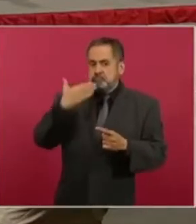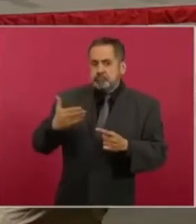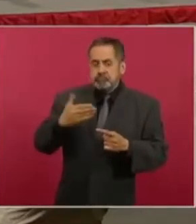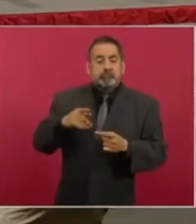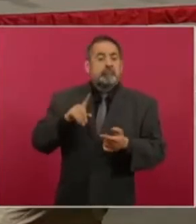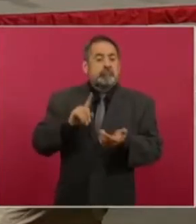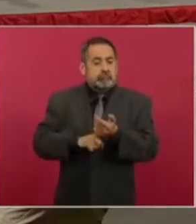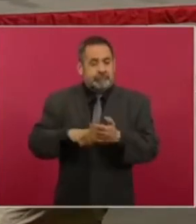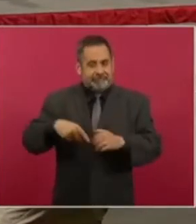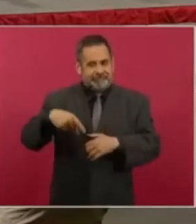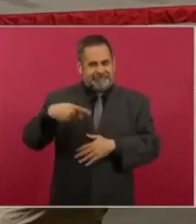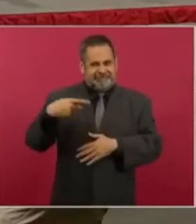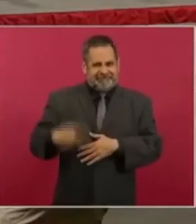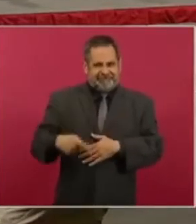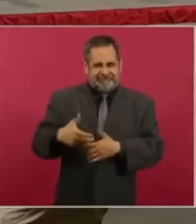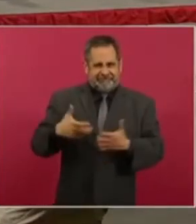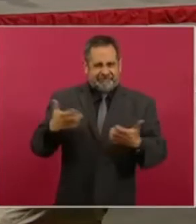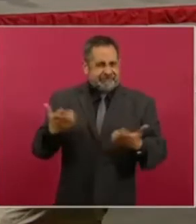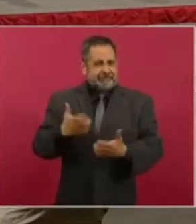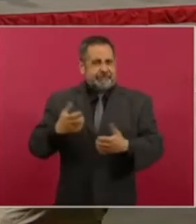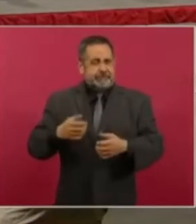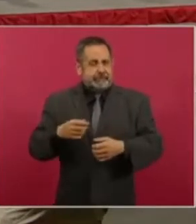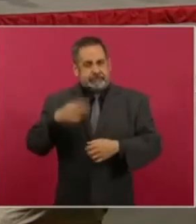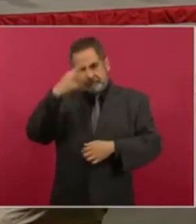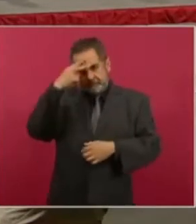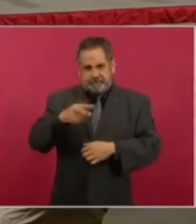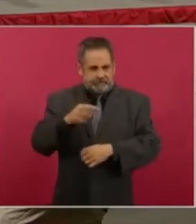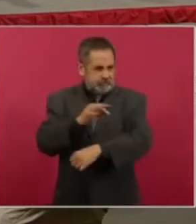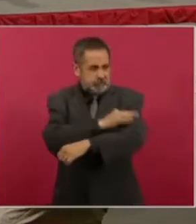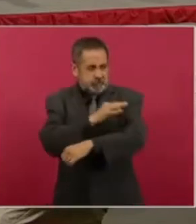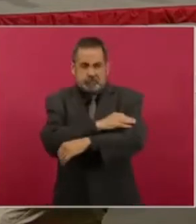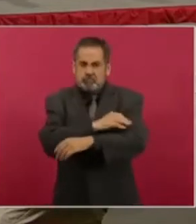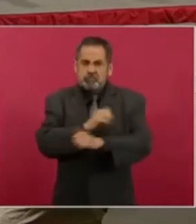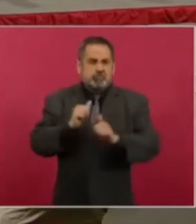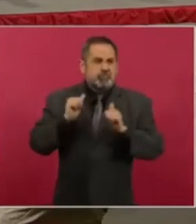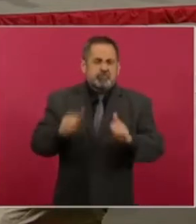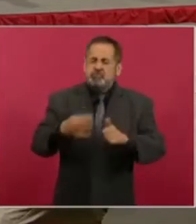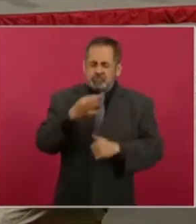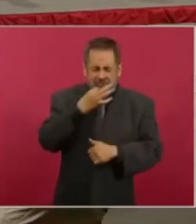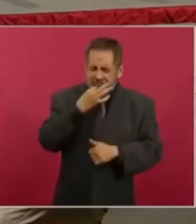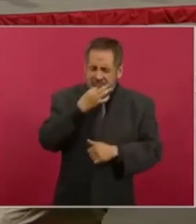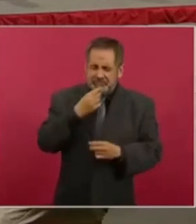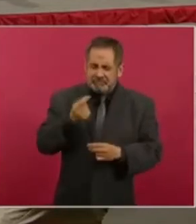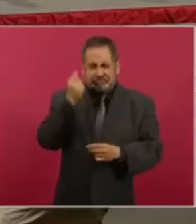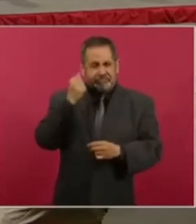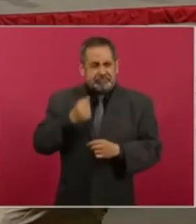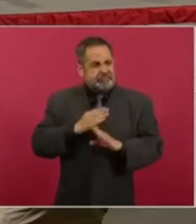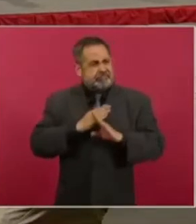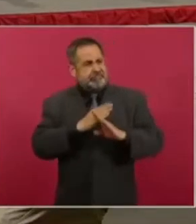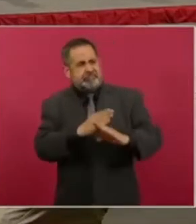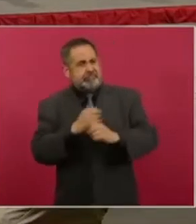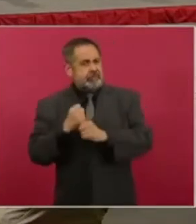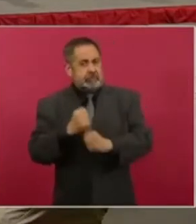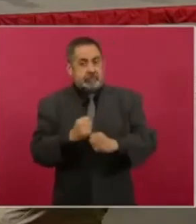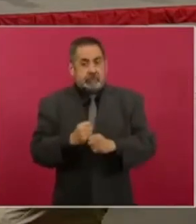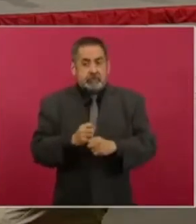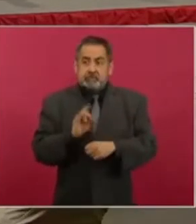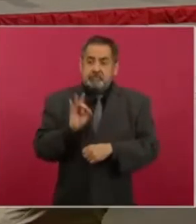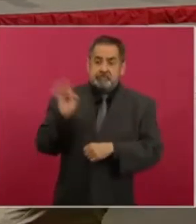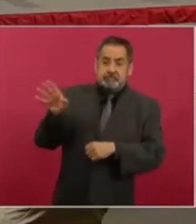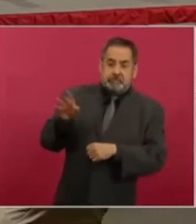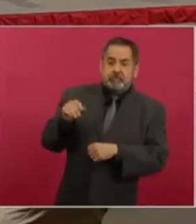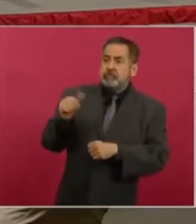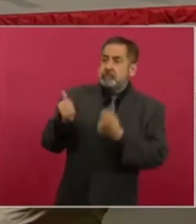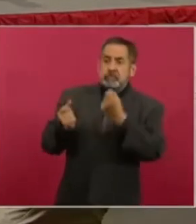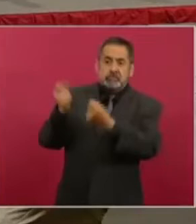vacuna que desarrolla altos niveles de inmunidad en un tiempo muy corto. Está mostrando ser superior a algunas